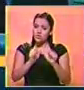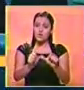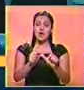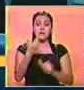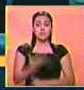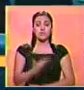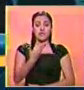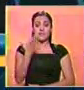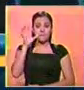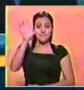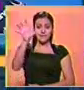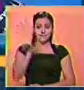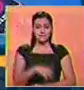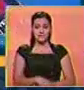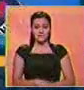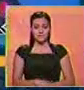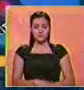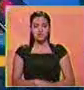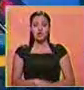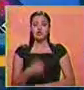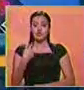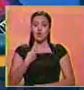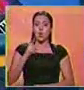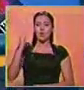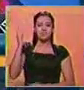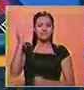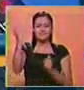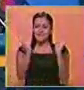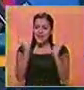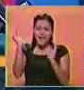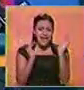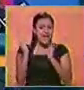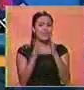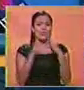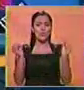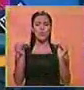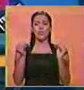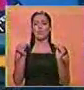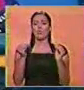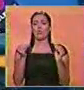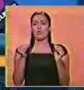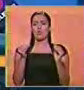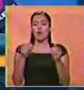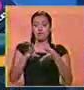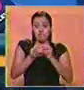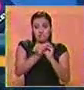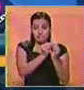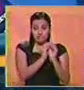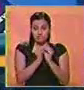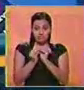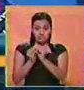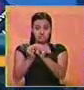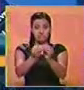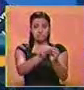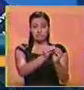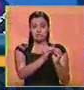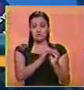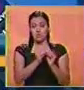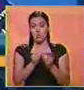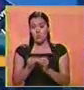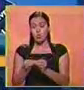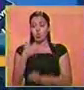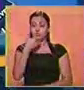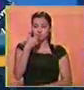país. Estamos trayendo, aparte del panorama ya rediseñado, un diseño que